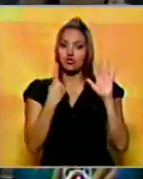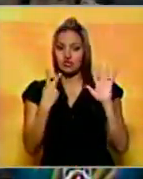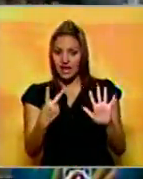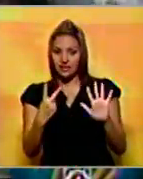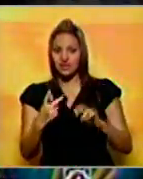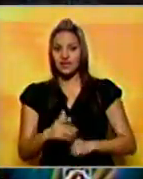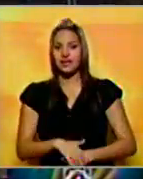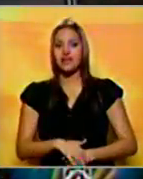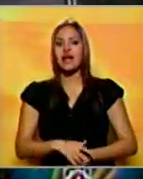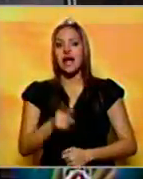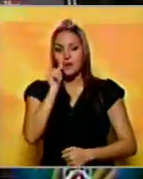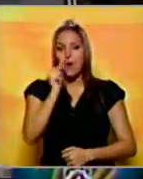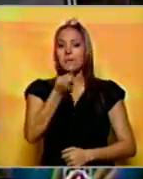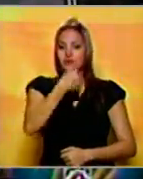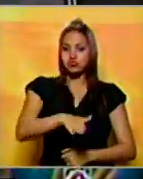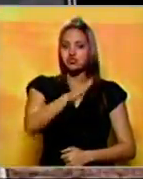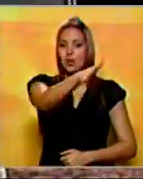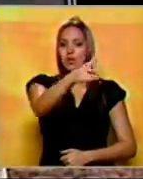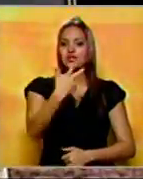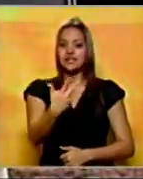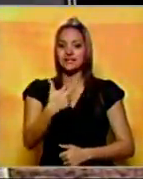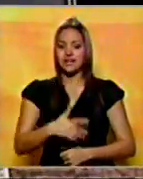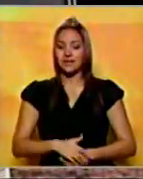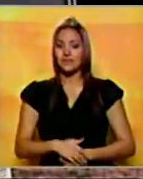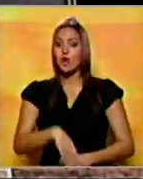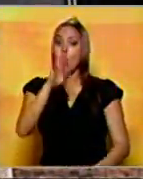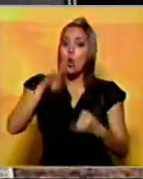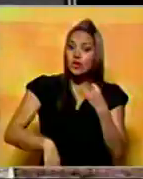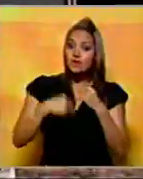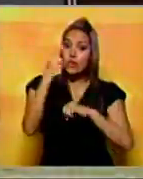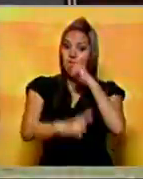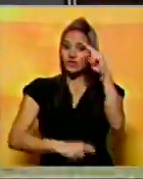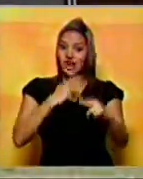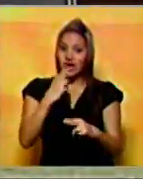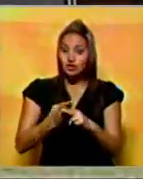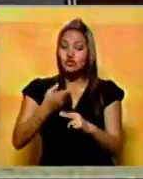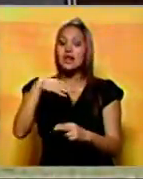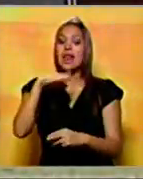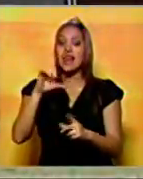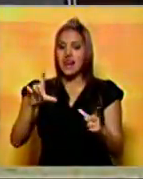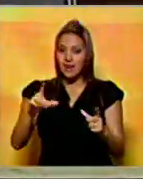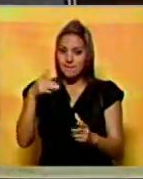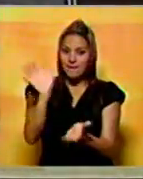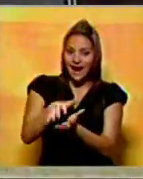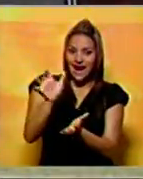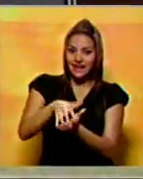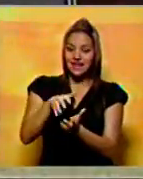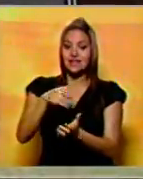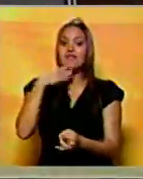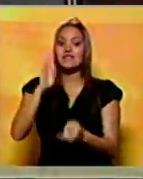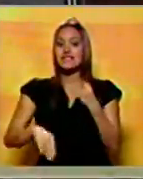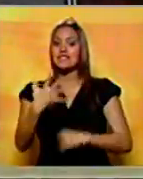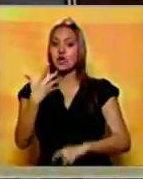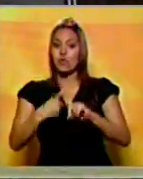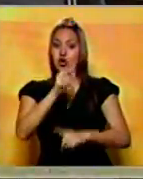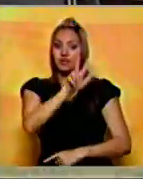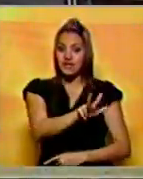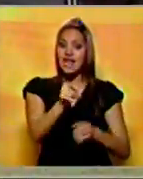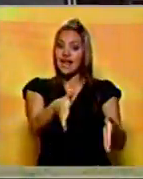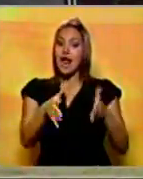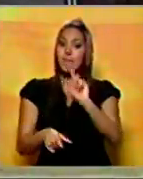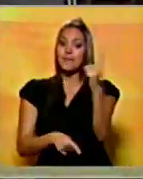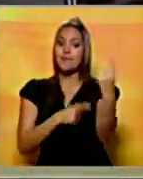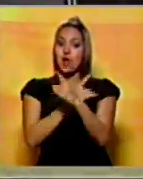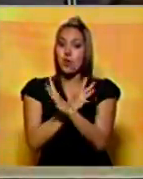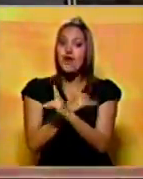triple de rebases de Carlos Sánchez. Por último, Puerto La Cruz, Bravos de Margarita, Mateo Acarías de Anzoátegui 5-3 para ganar el primer juego de